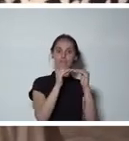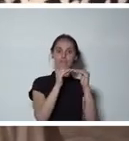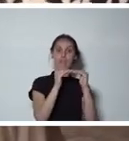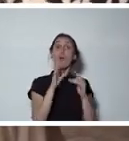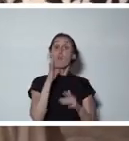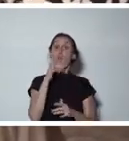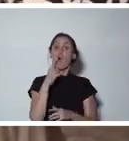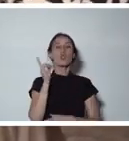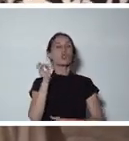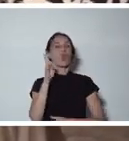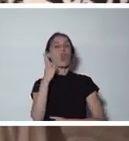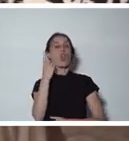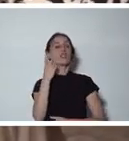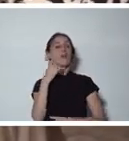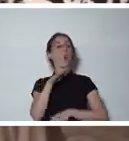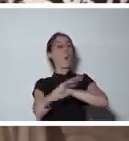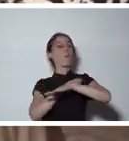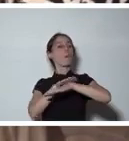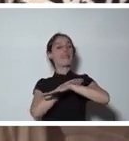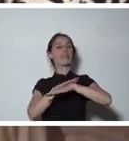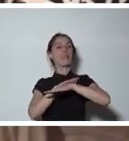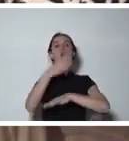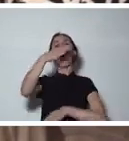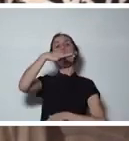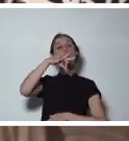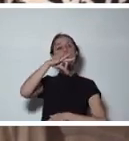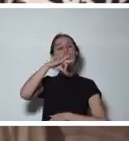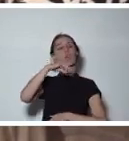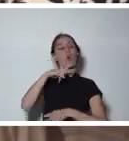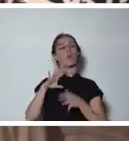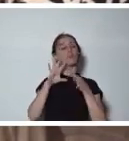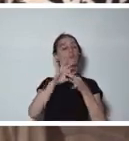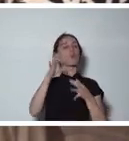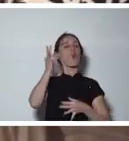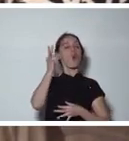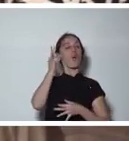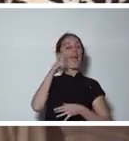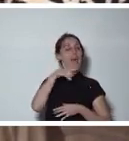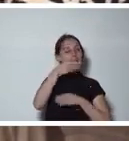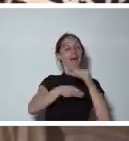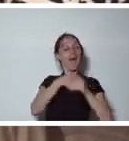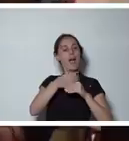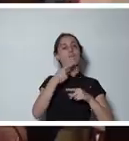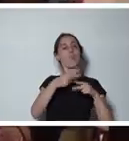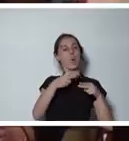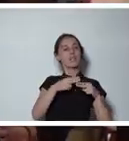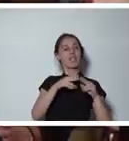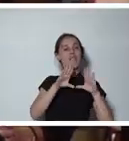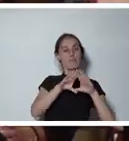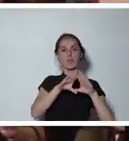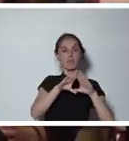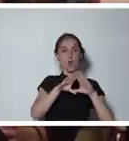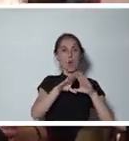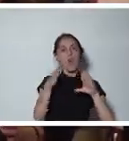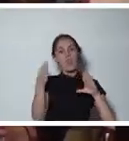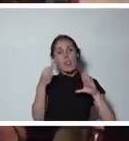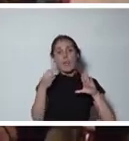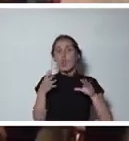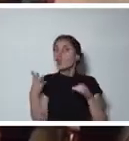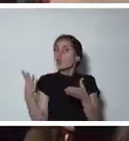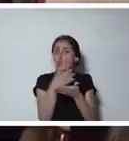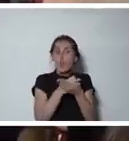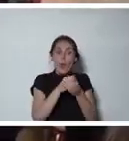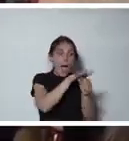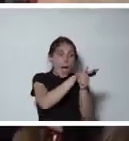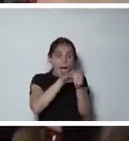irena o el Ministerio de Eli haga política feminista sino que lo haga economía porque sin recursos no hay políticas feministas digan lo que digan hace